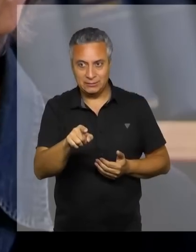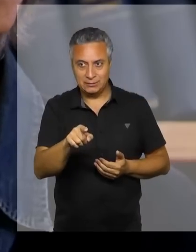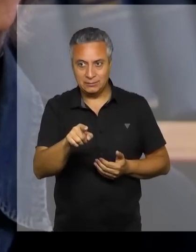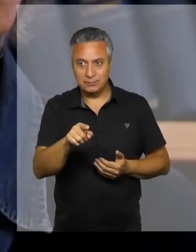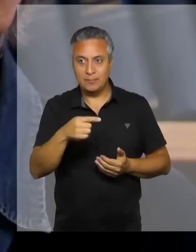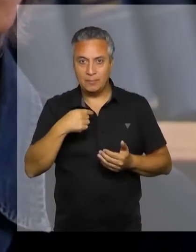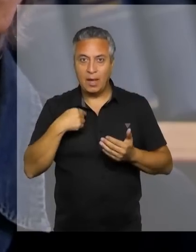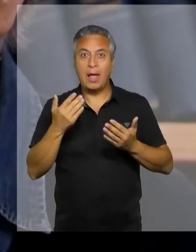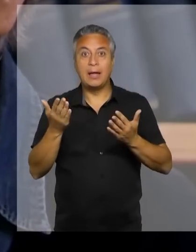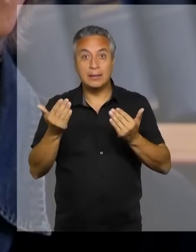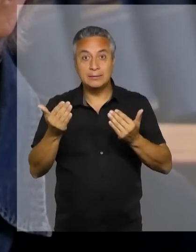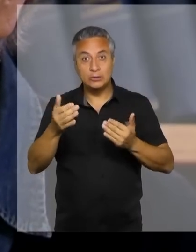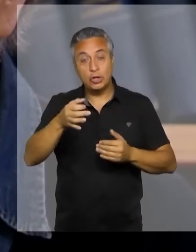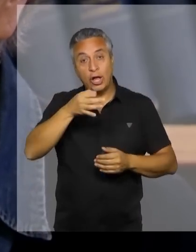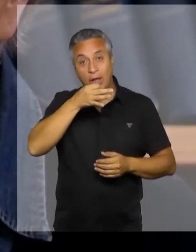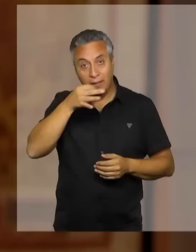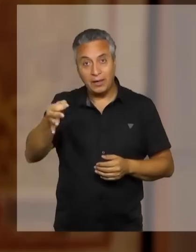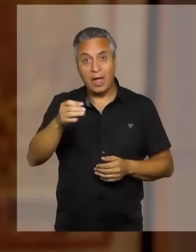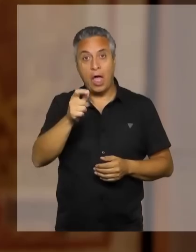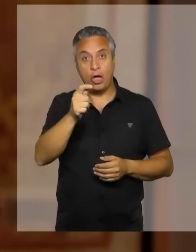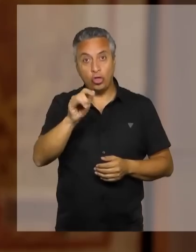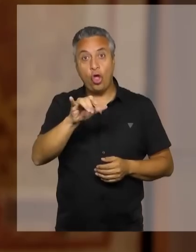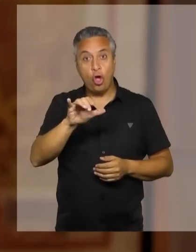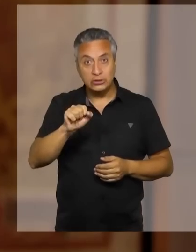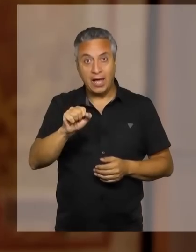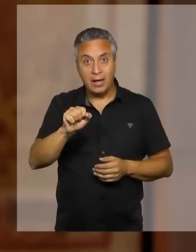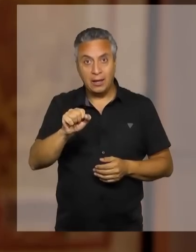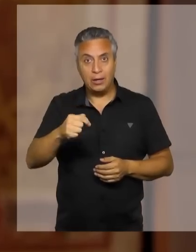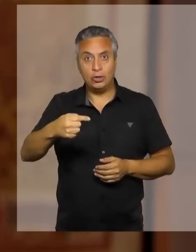Necesito que le diga a la Toya que yo soy su padre.